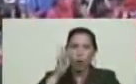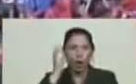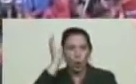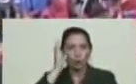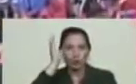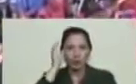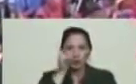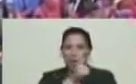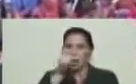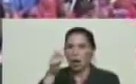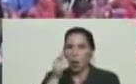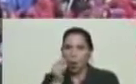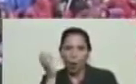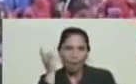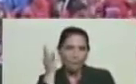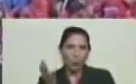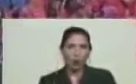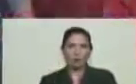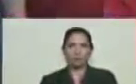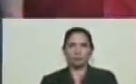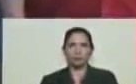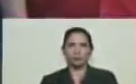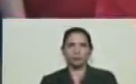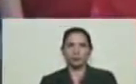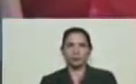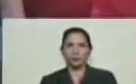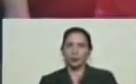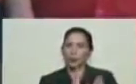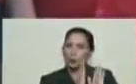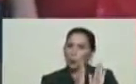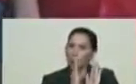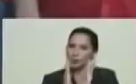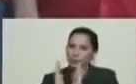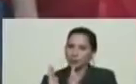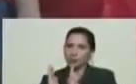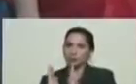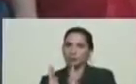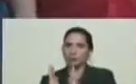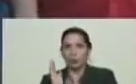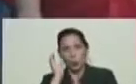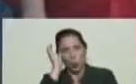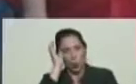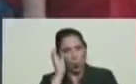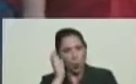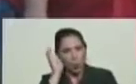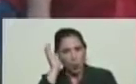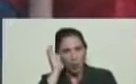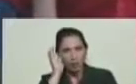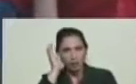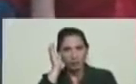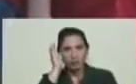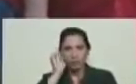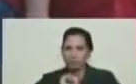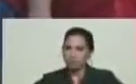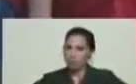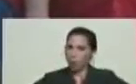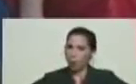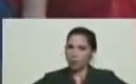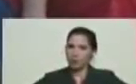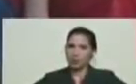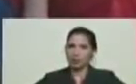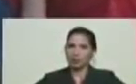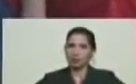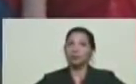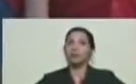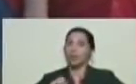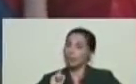hombre y de cada mujer. La organización, la conciencia y la movilización.